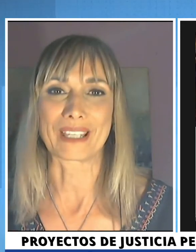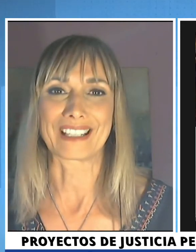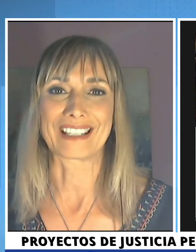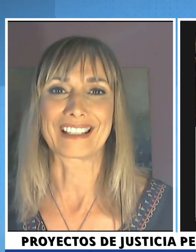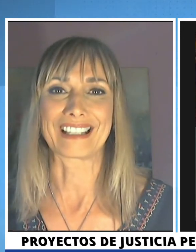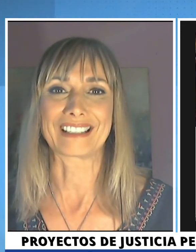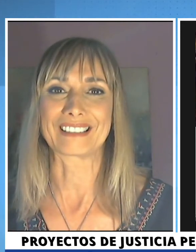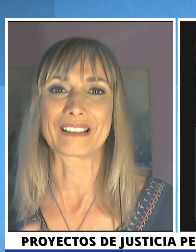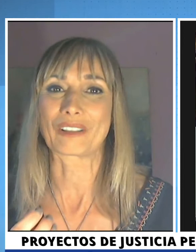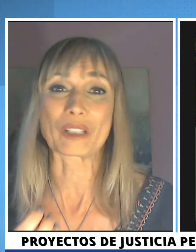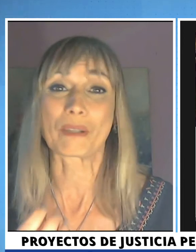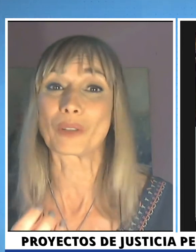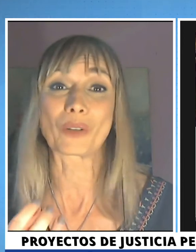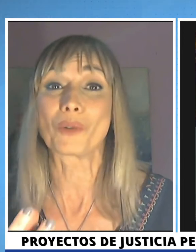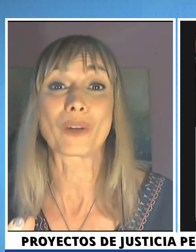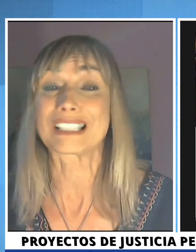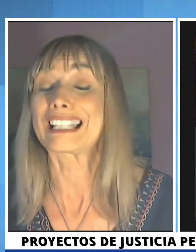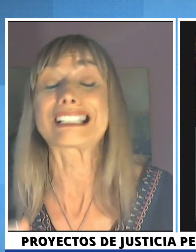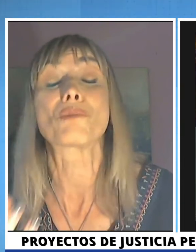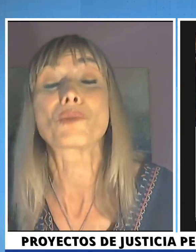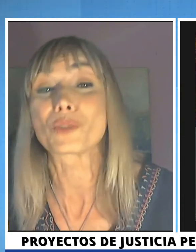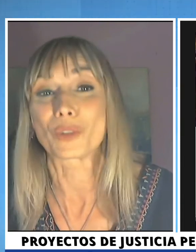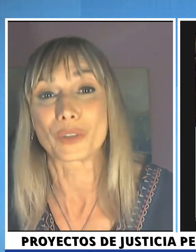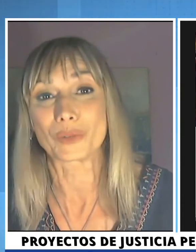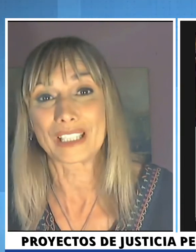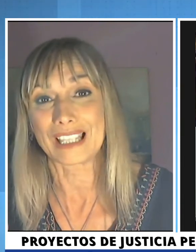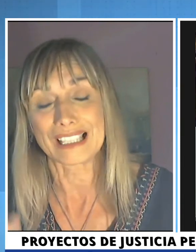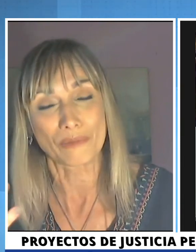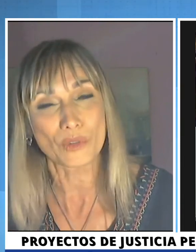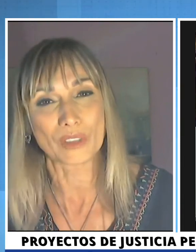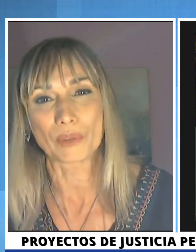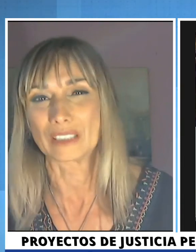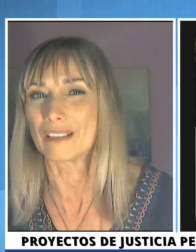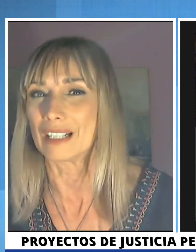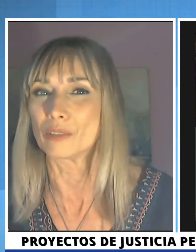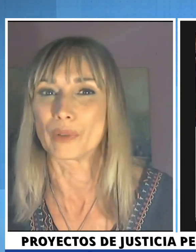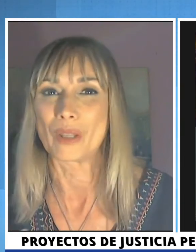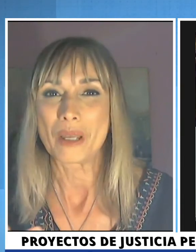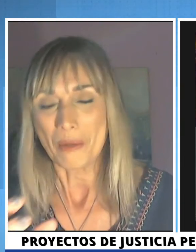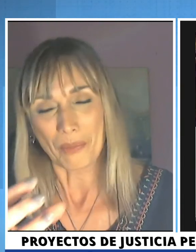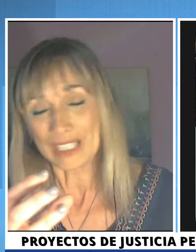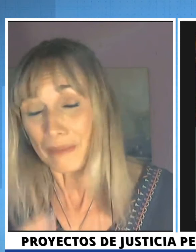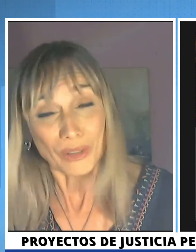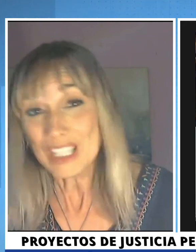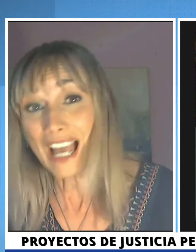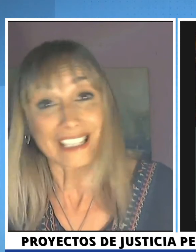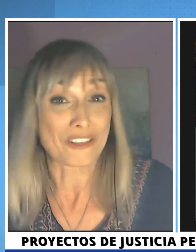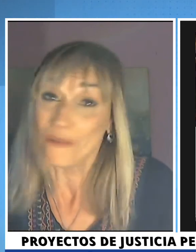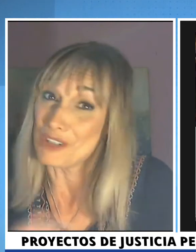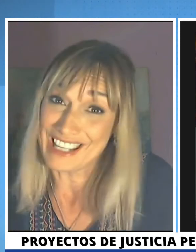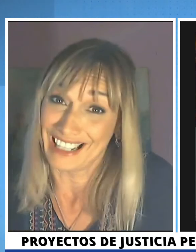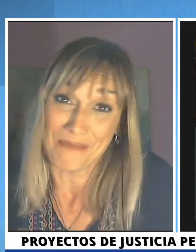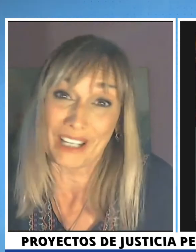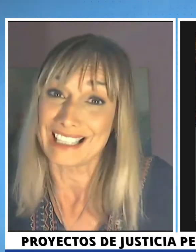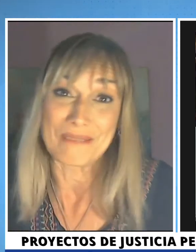también, con respecto a lo que uno hace, que hace mucho, y ustedes desde hace mucho tiempo están trabajando por esta minoría, que no es